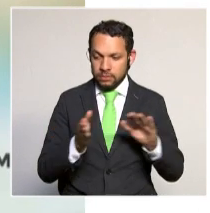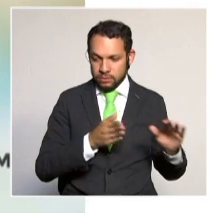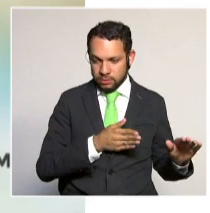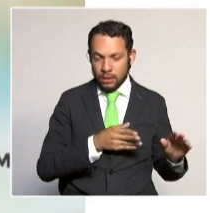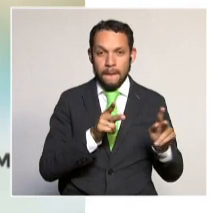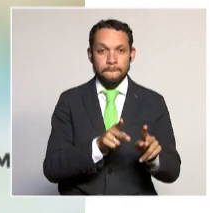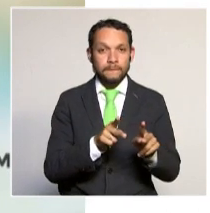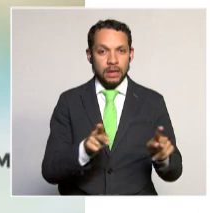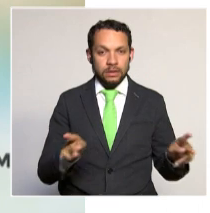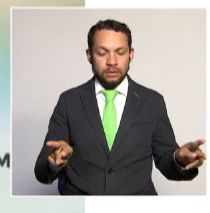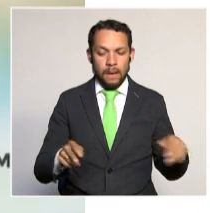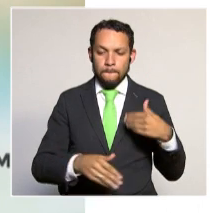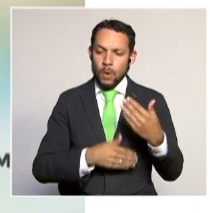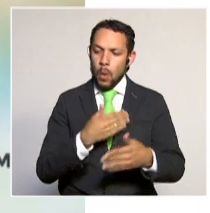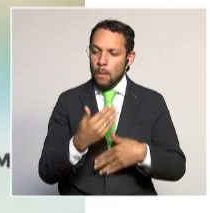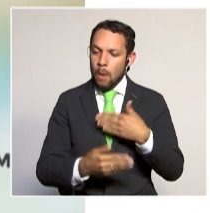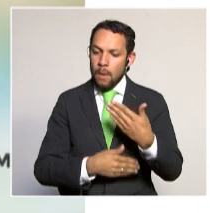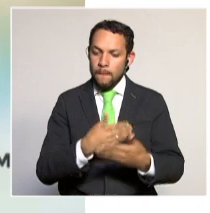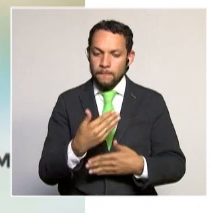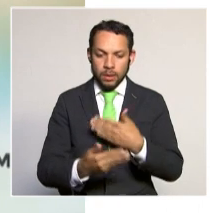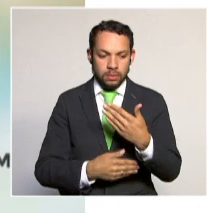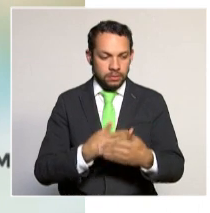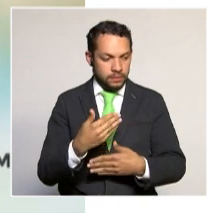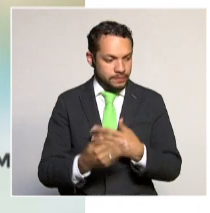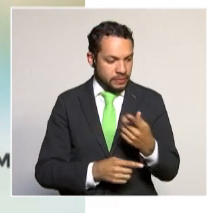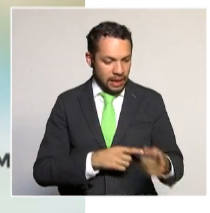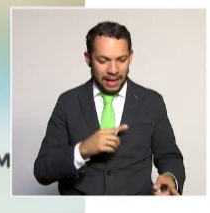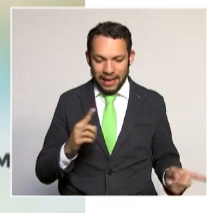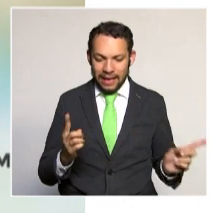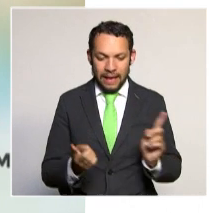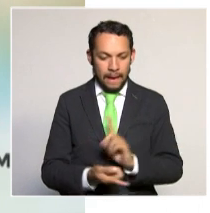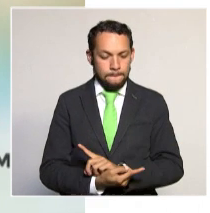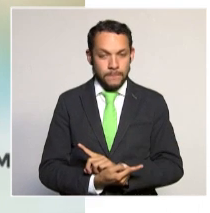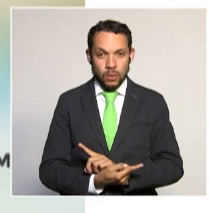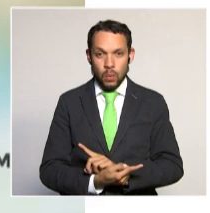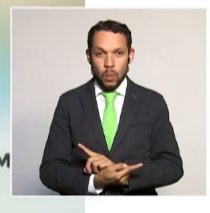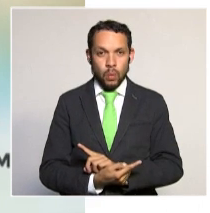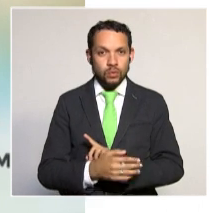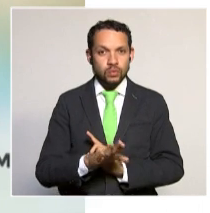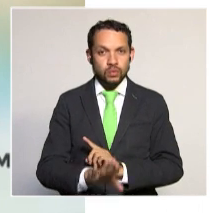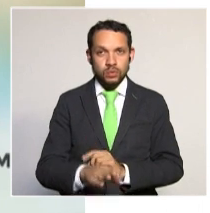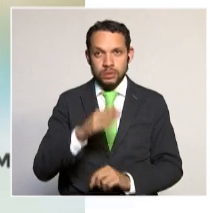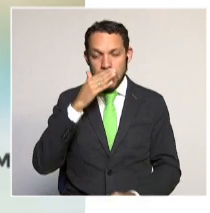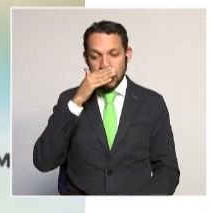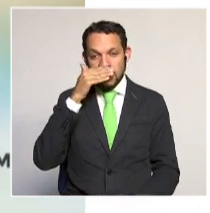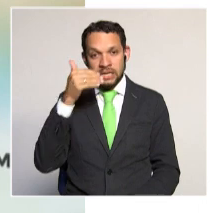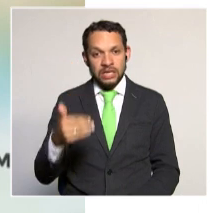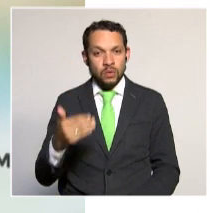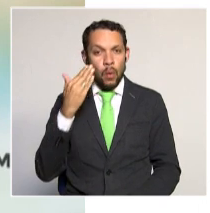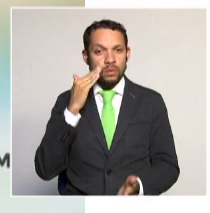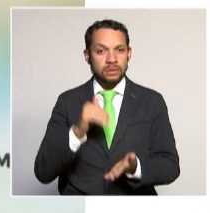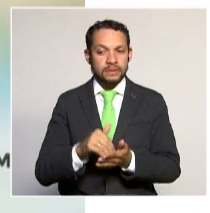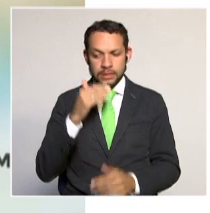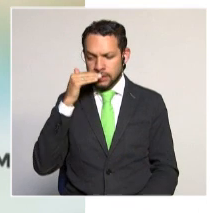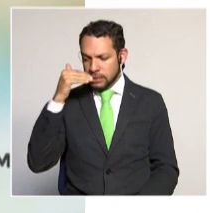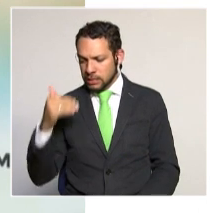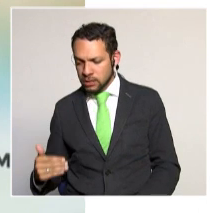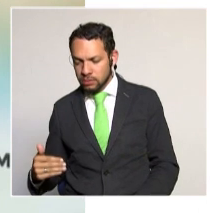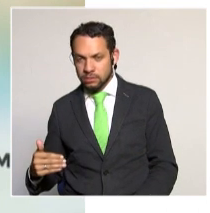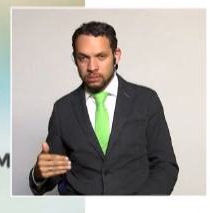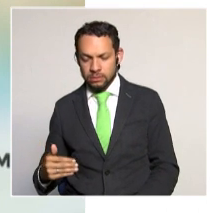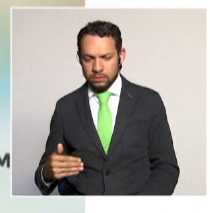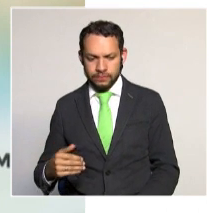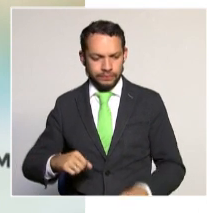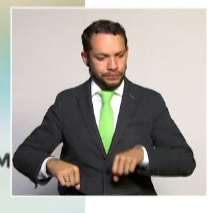empiezan a tener cambios en el comportamiento, casi que en muchos casos vuelven a ser como niños y vuelven a presentar